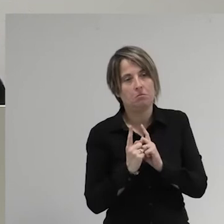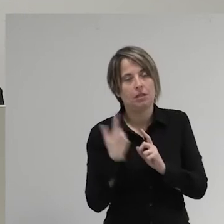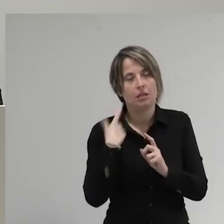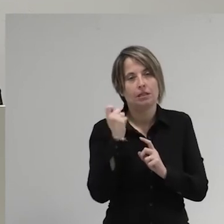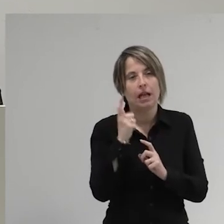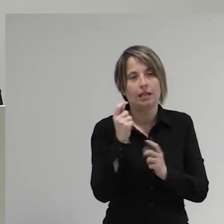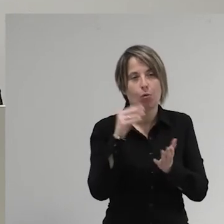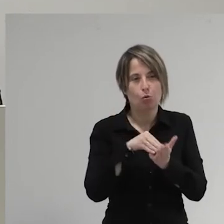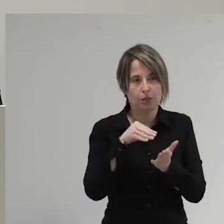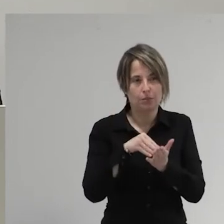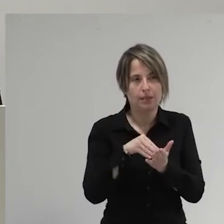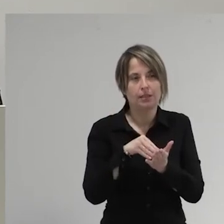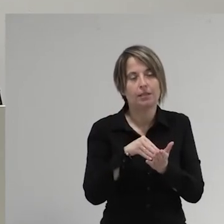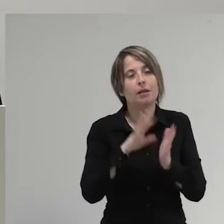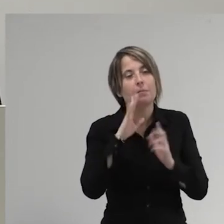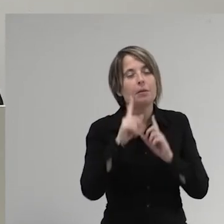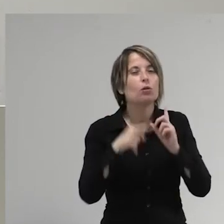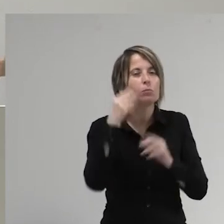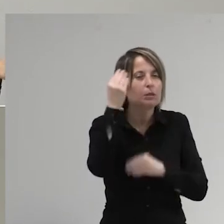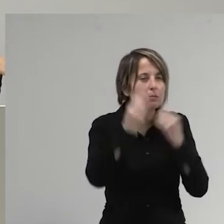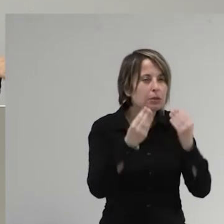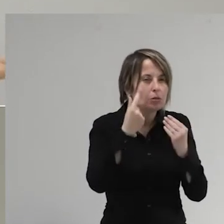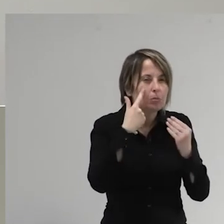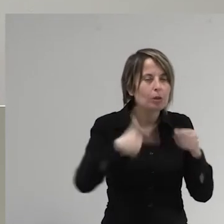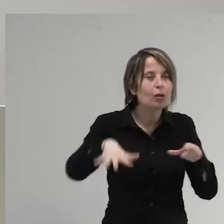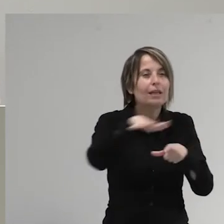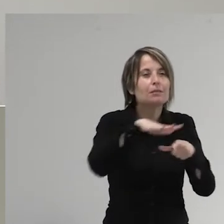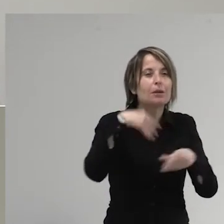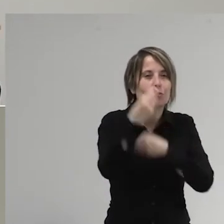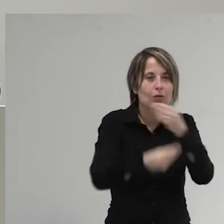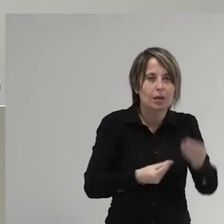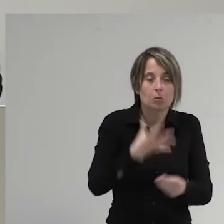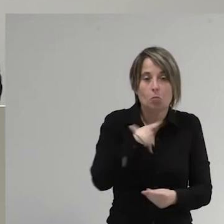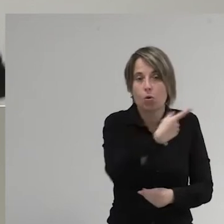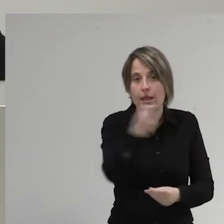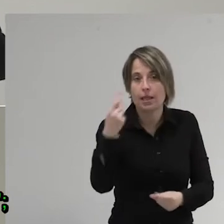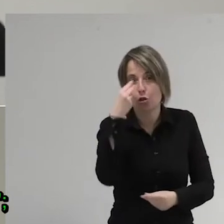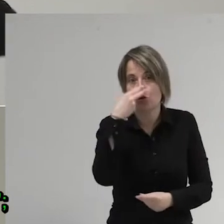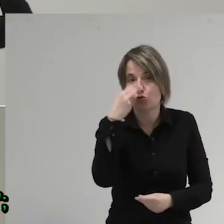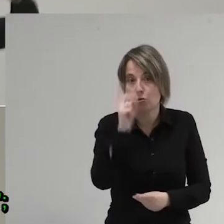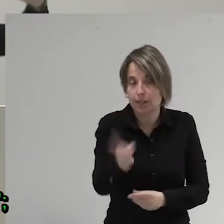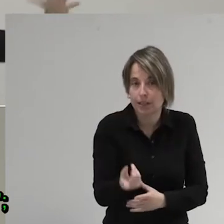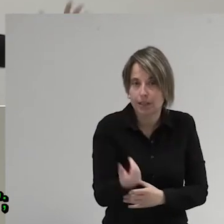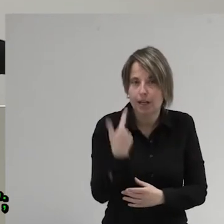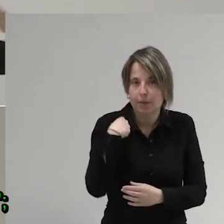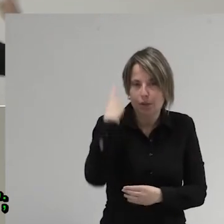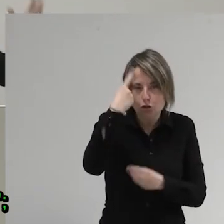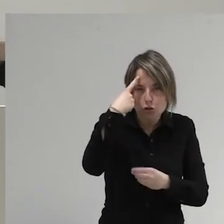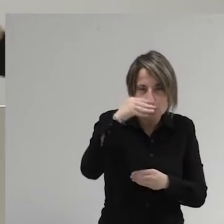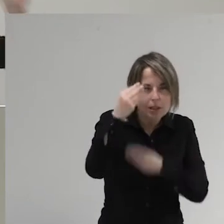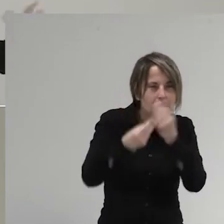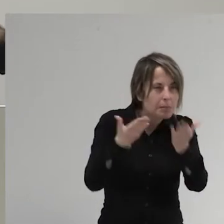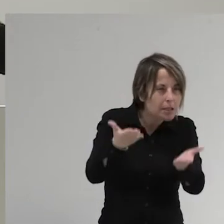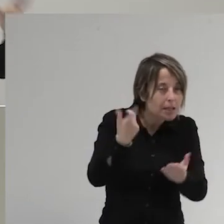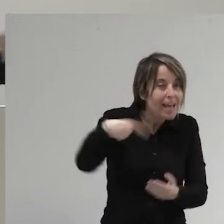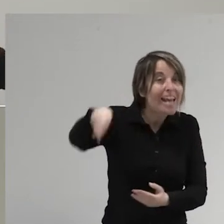mucho. Pero luego pienso, ¿pero qué se hace en tu espacio? Es que igual no es de interés de ellos, y además nunca sé quién son ellos. Ellos es una